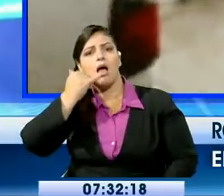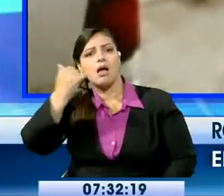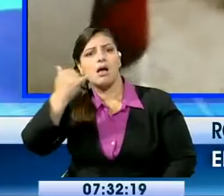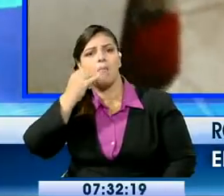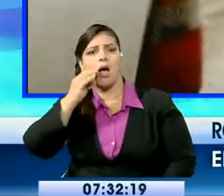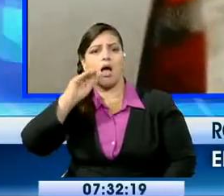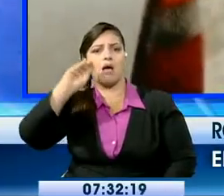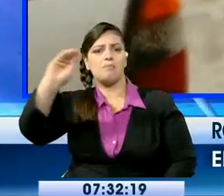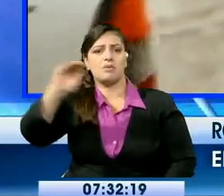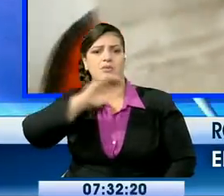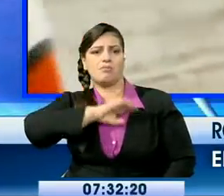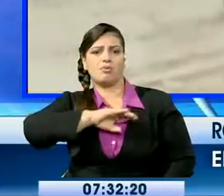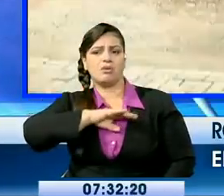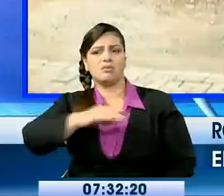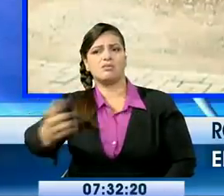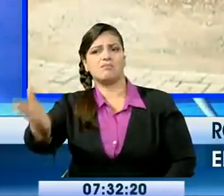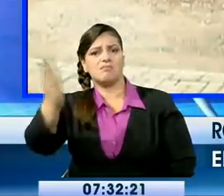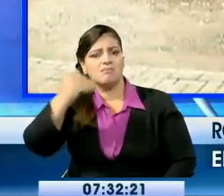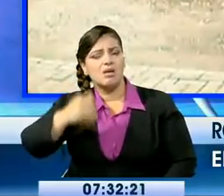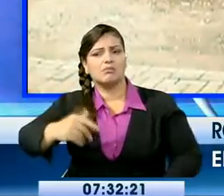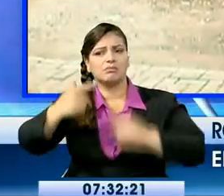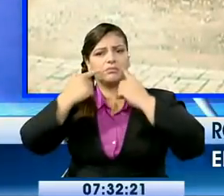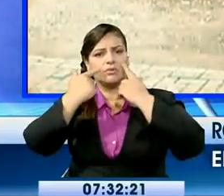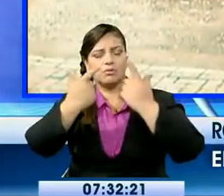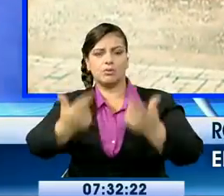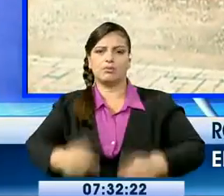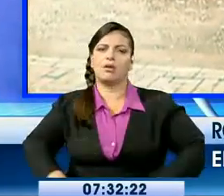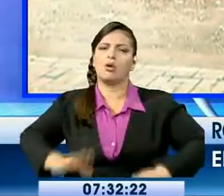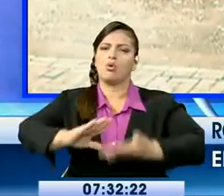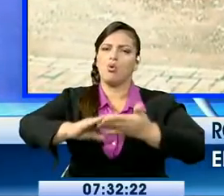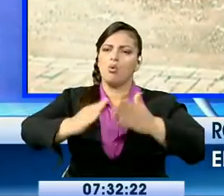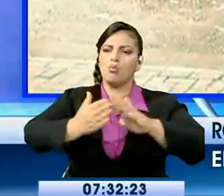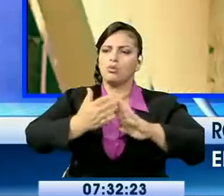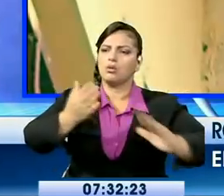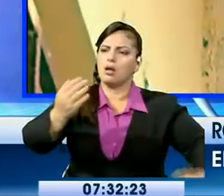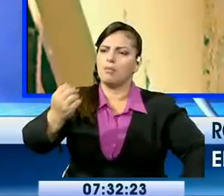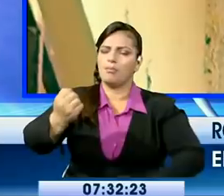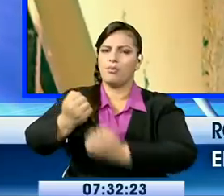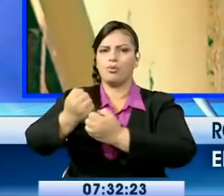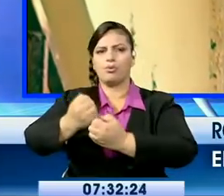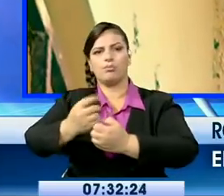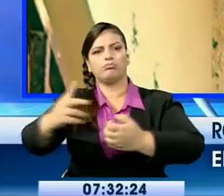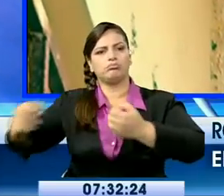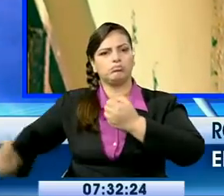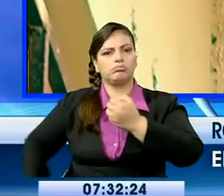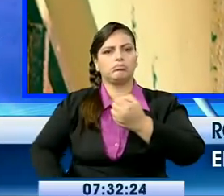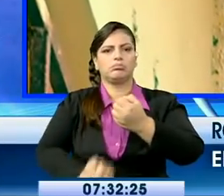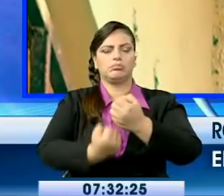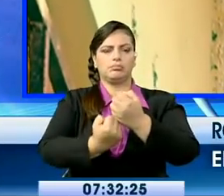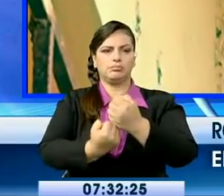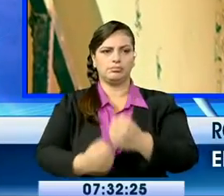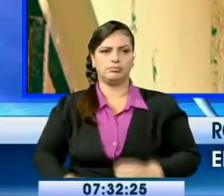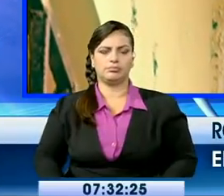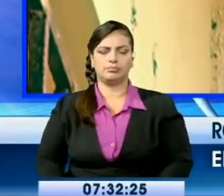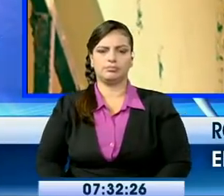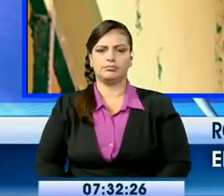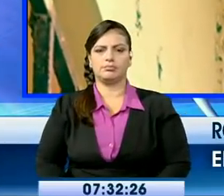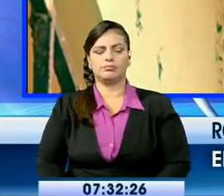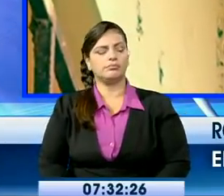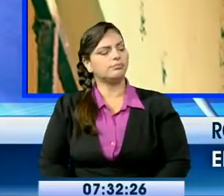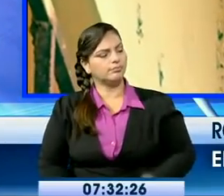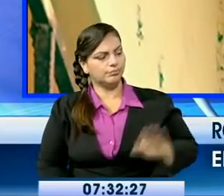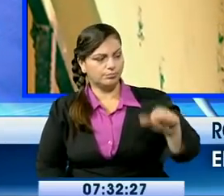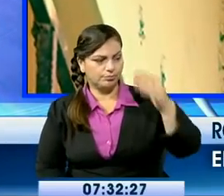del apoyo, del trabajo mancomunado de todos los habitantes de cada barrio, Adrián. Luisa, también sabes cuál es un problema. Sí.